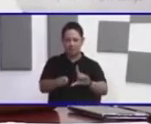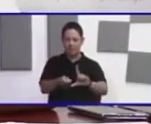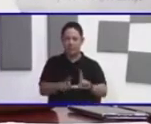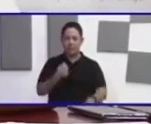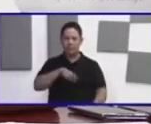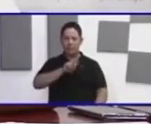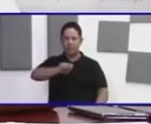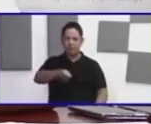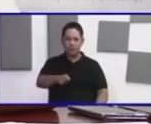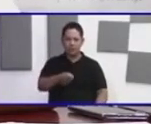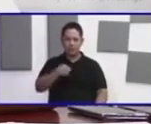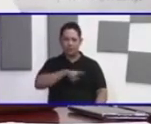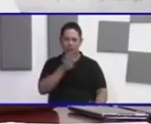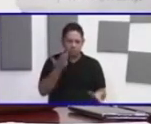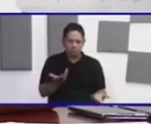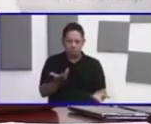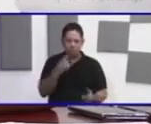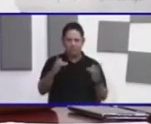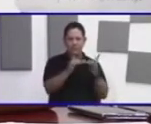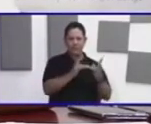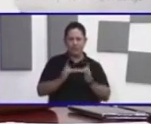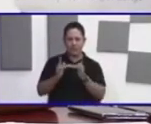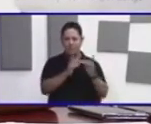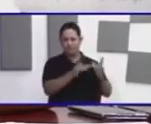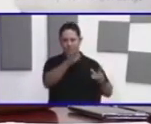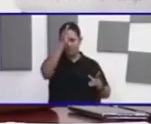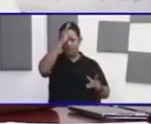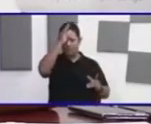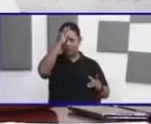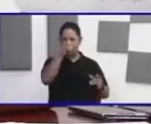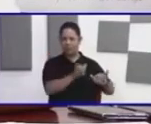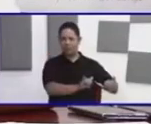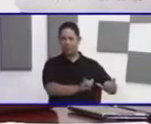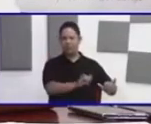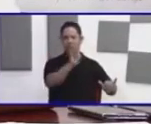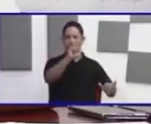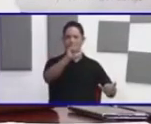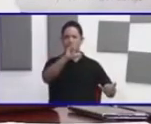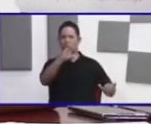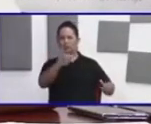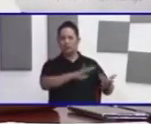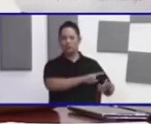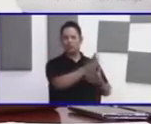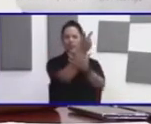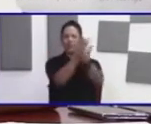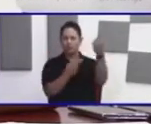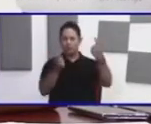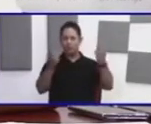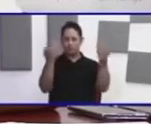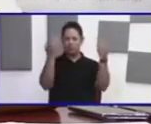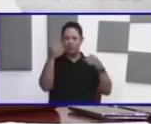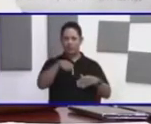que hoy están instaladas las camas, que son camas hospitalarias, pero que tienen funciones sirven para las UCIs. Aquí lo